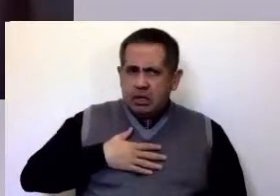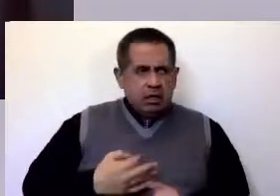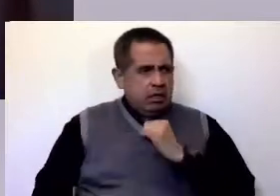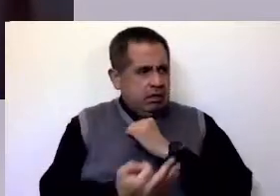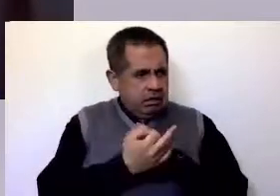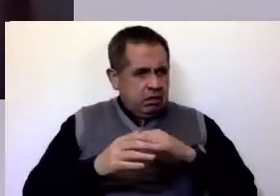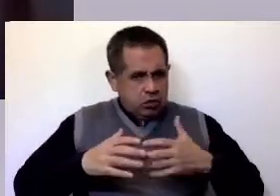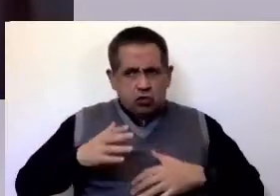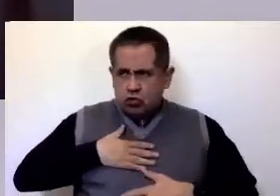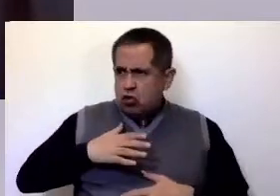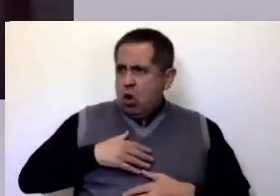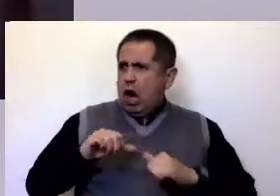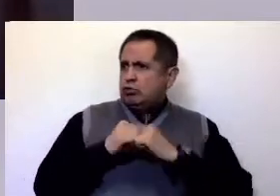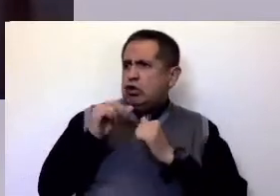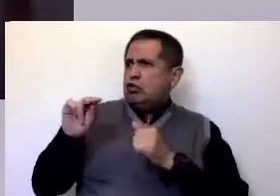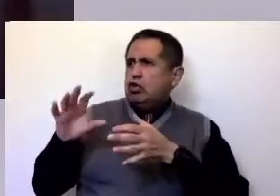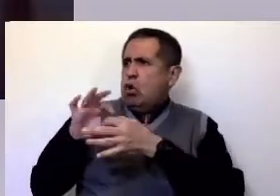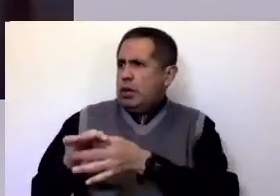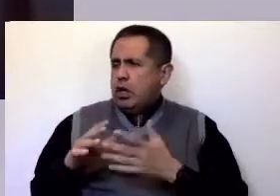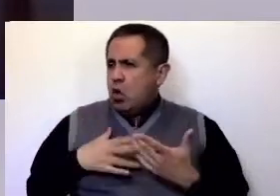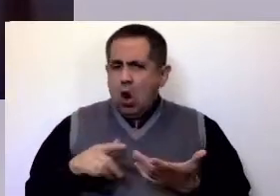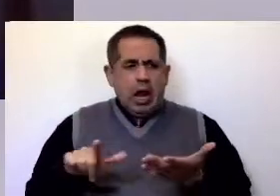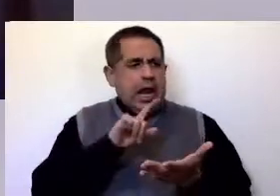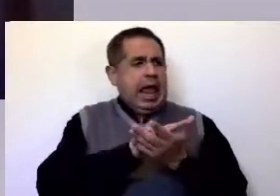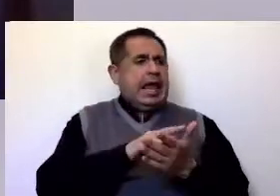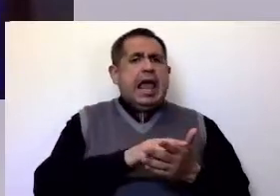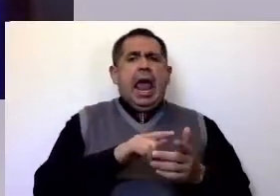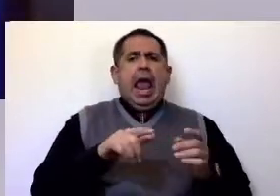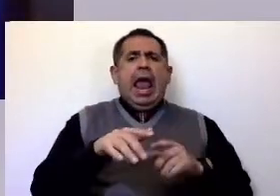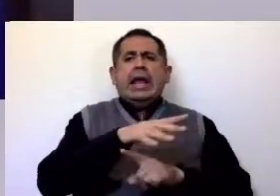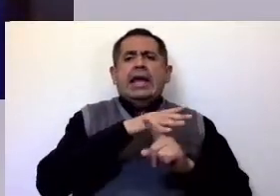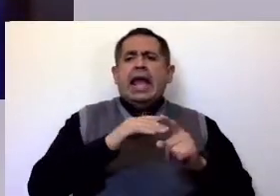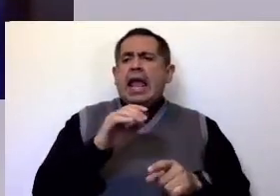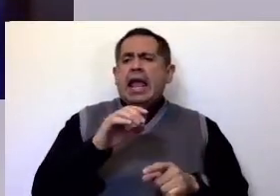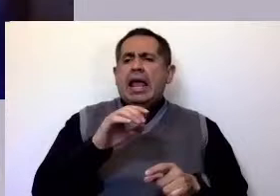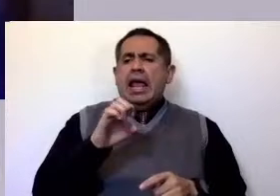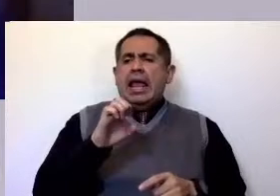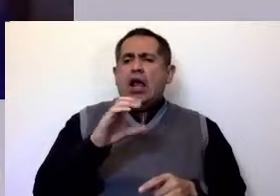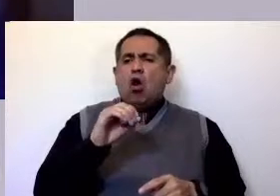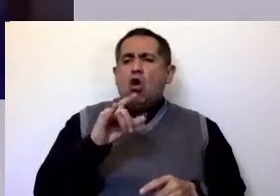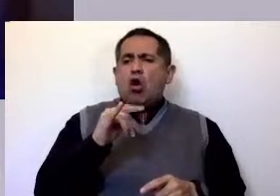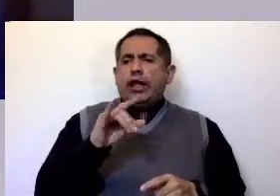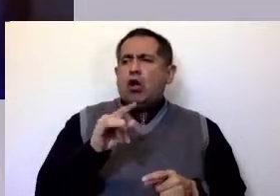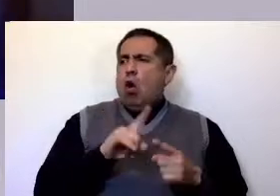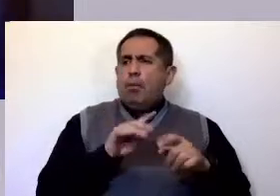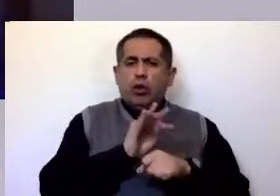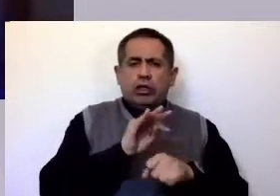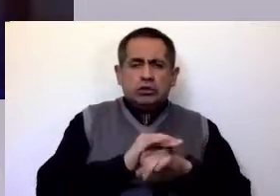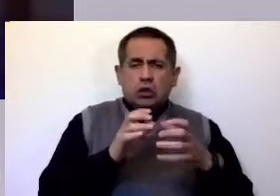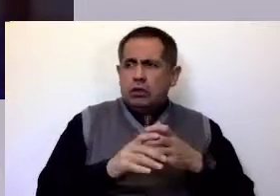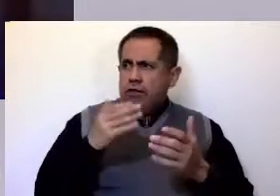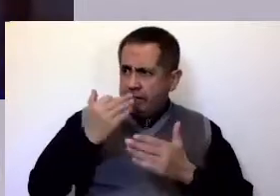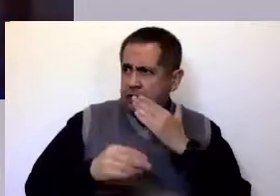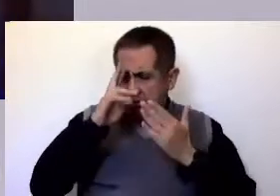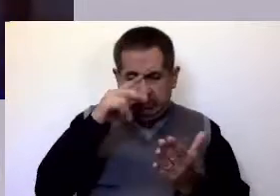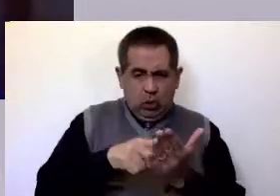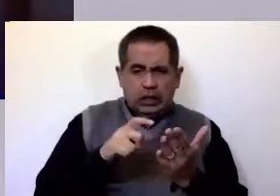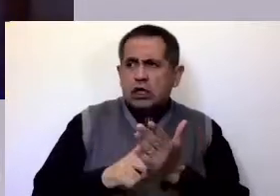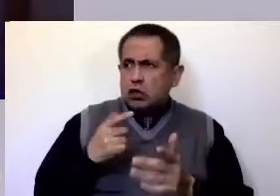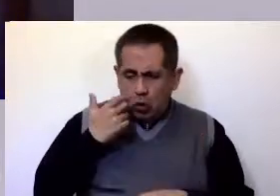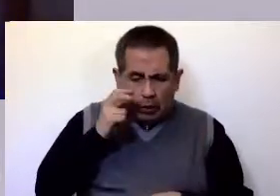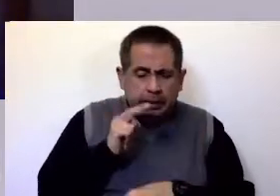gubernamentales y la ley general de equilibrio ecológico y protección al ambiente y en otras legislaciones federales y locales